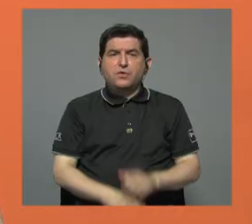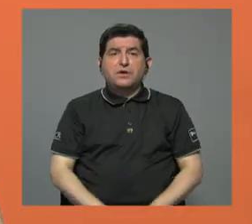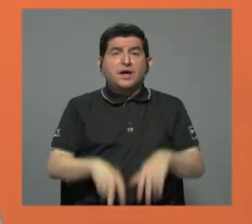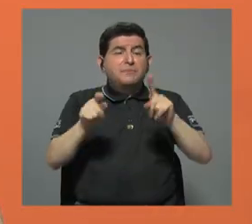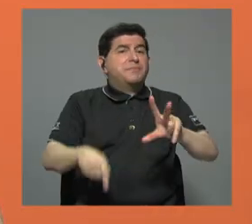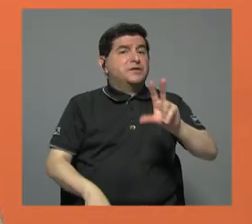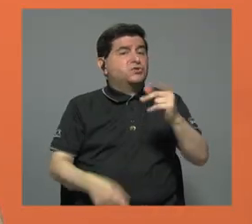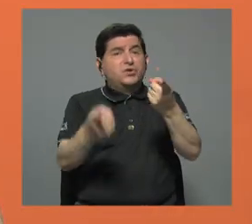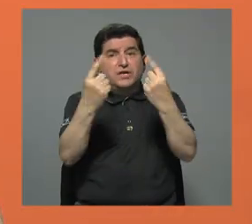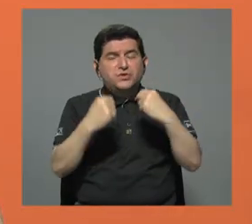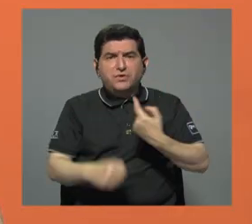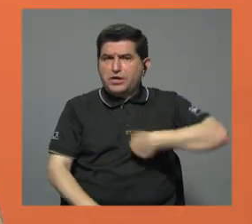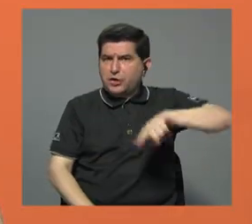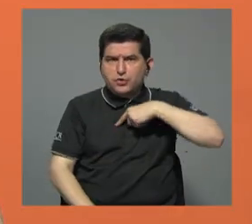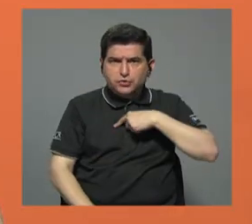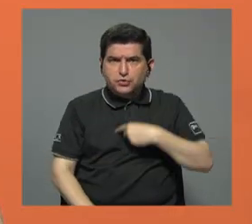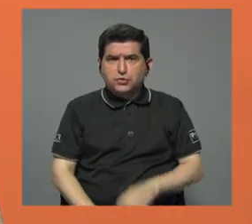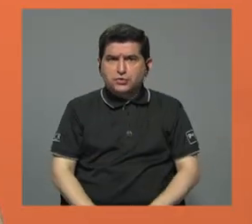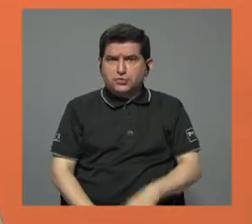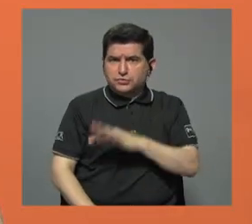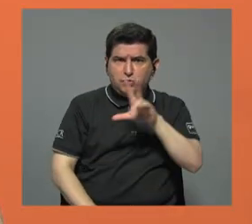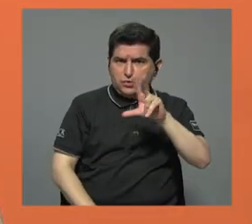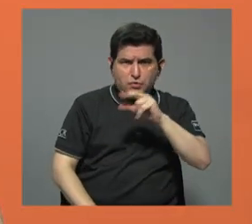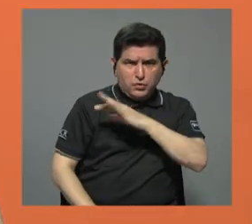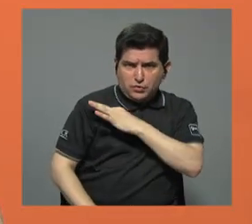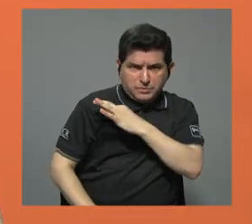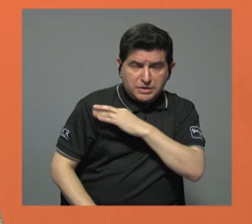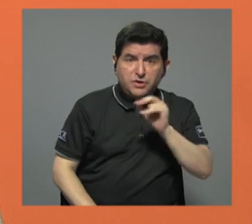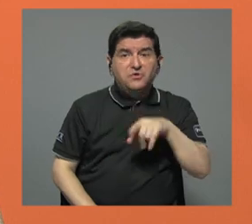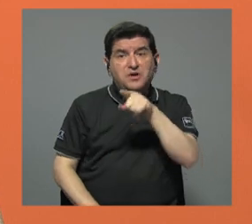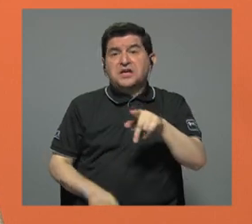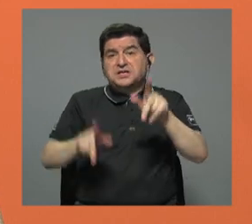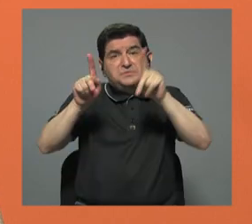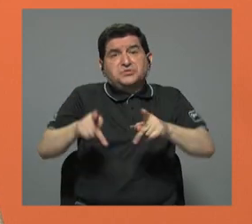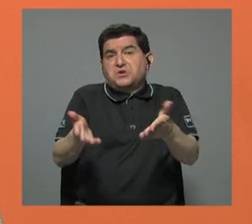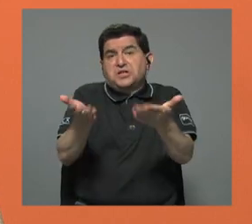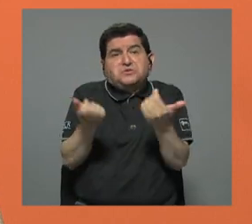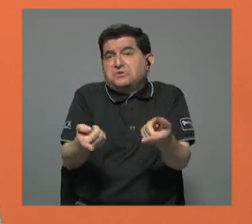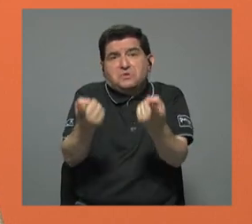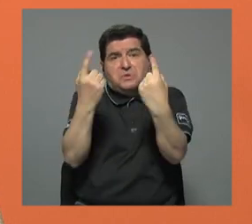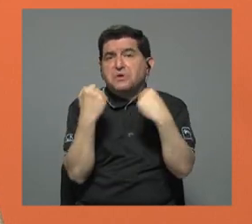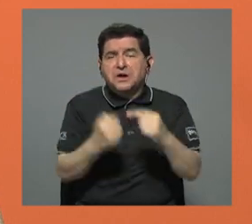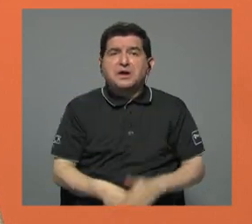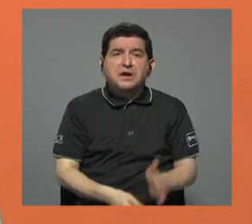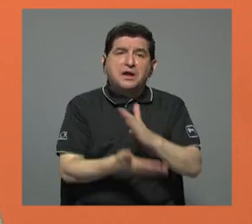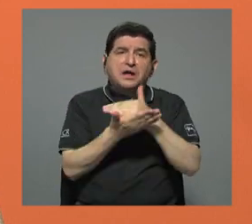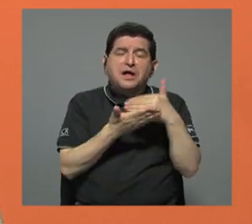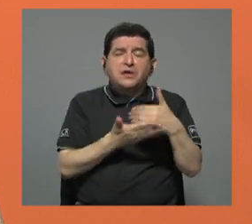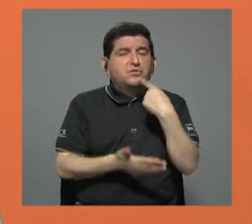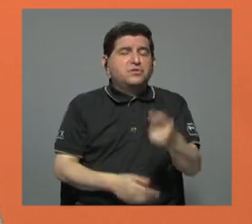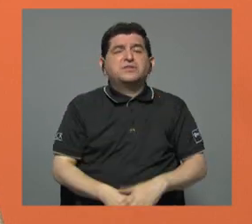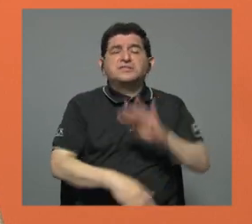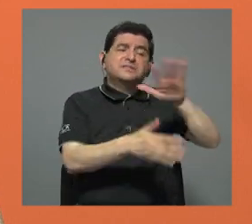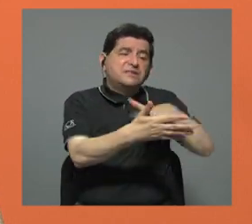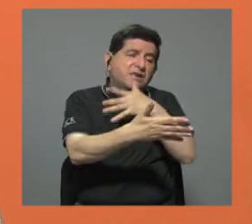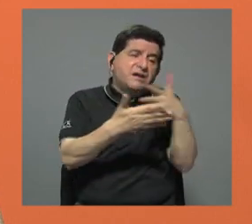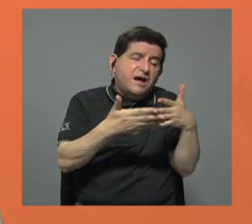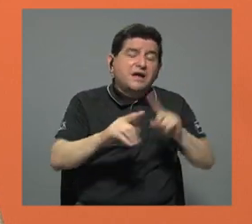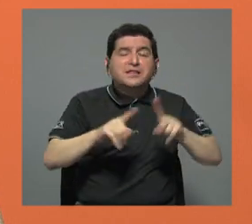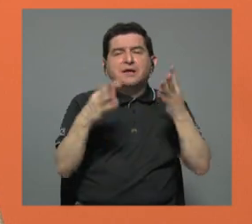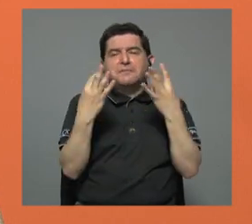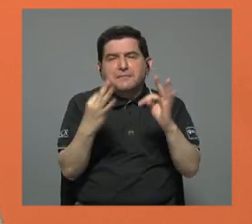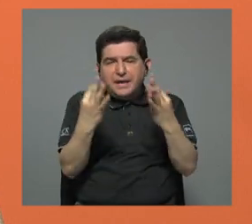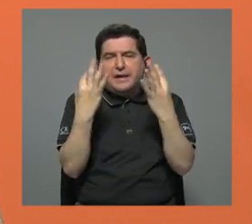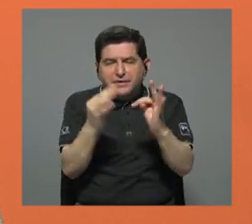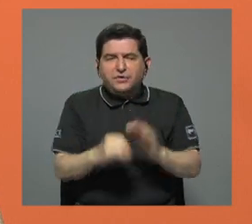no vengan no es porque no les invitamos es porque decidieron no venir y algunas personas han argumentado temas de agenda pero bueno haremos al